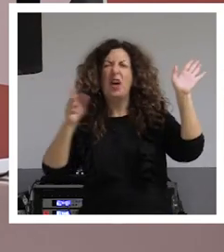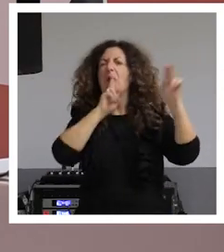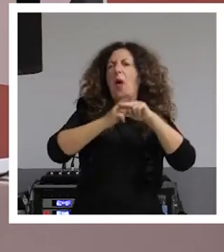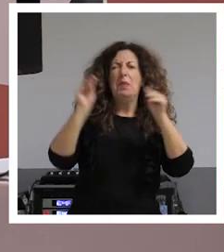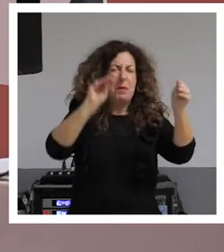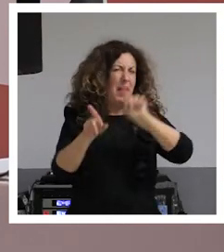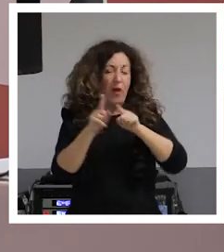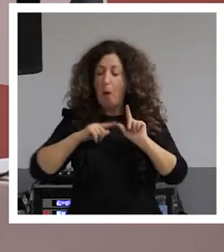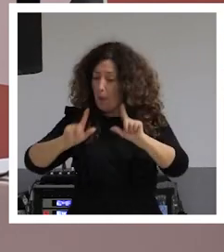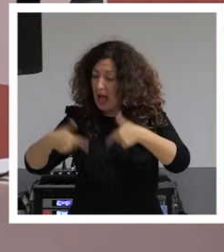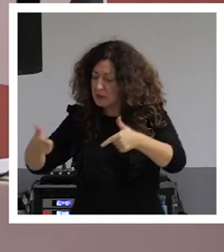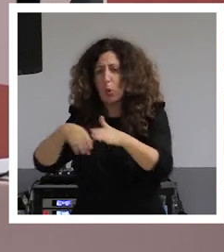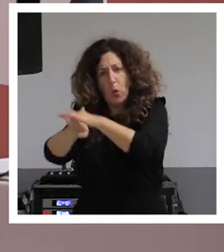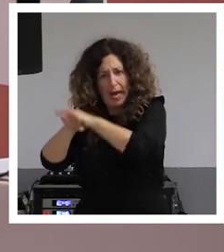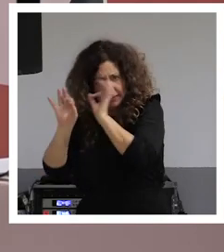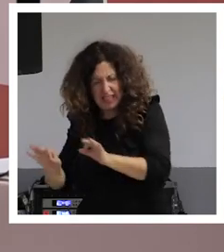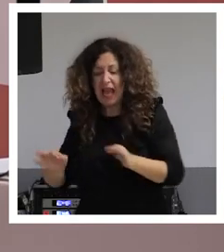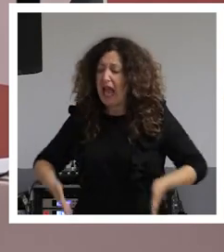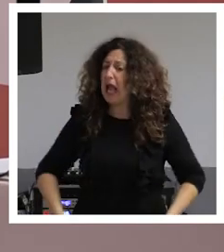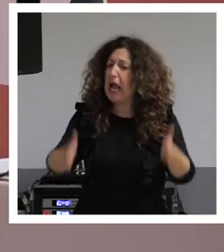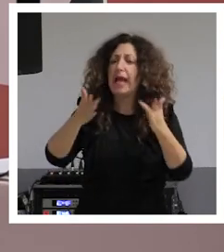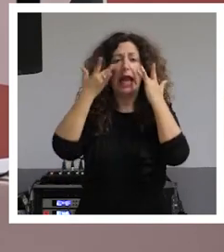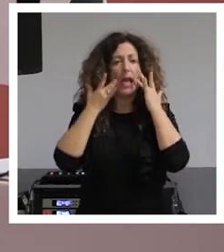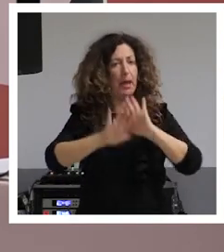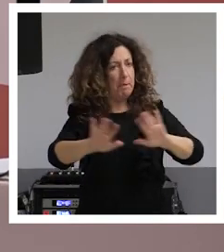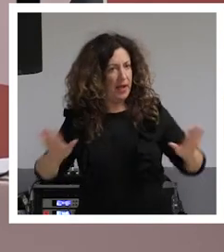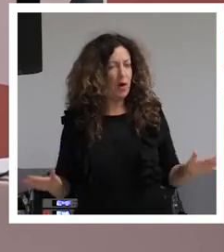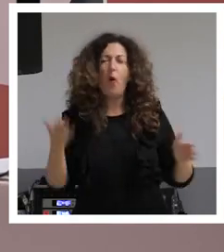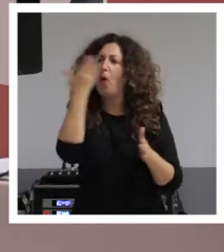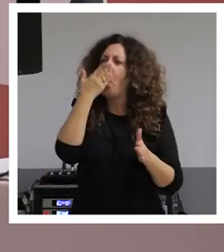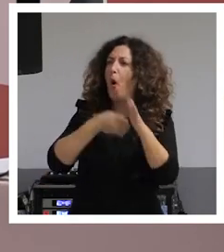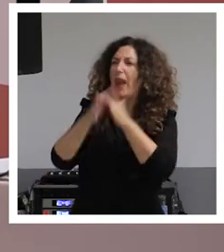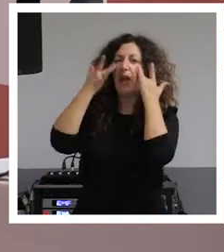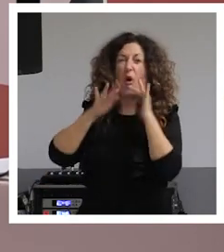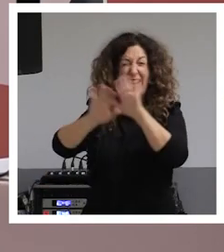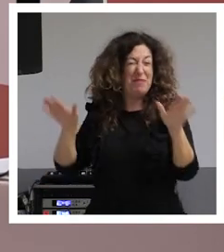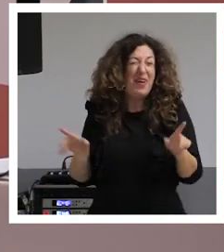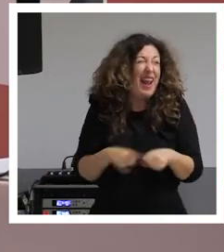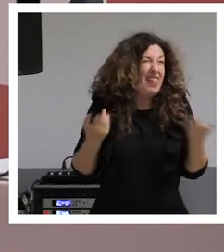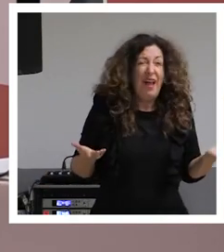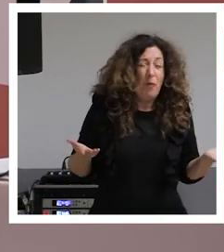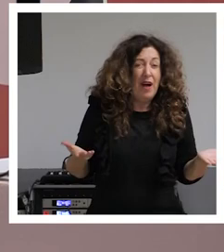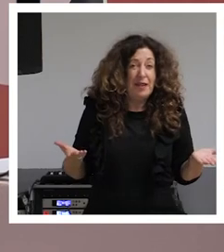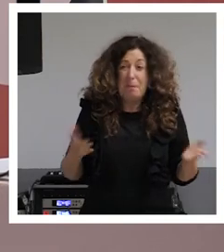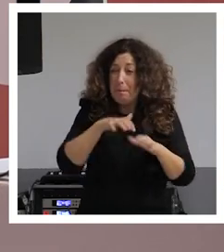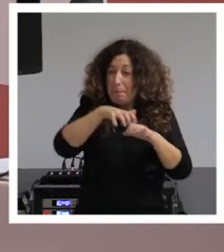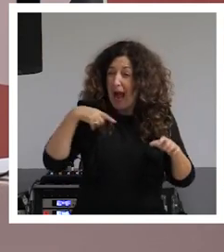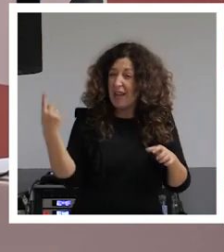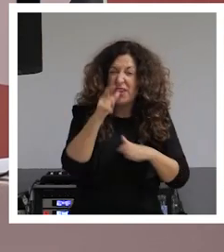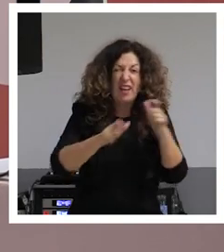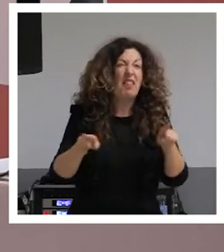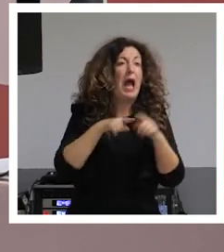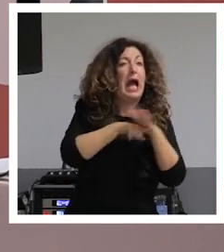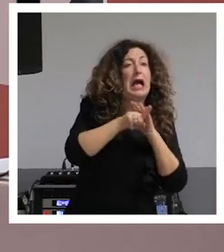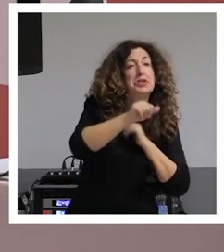la basura recogida tener las calles limpias tener el colegio limpio y le da igual a la mayoría de la gente no nos engañemos le da igual